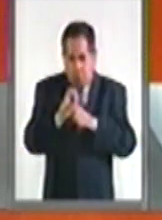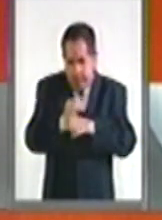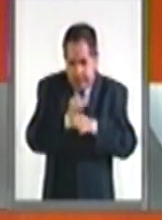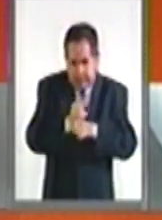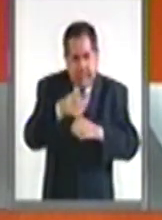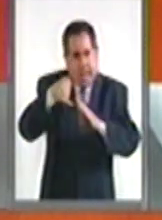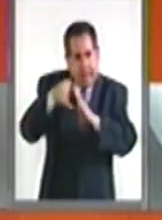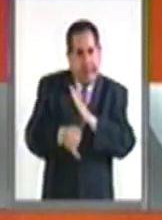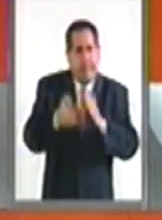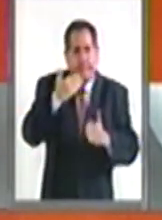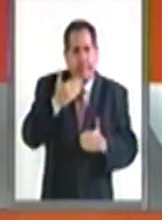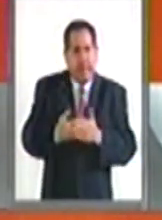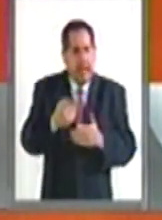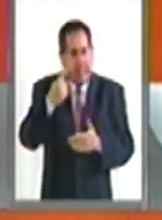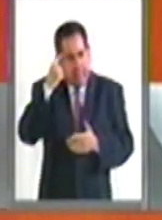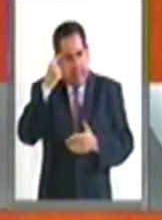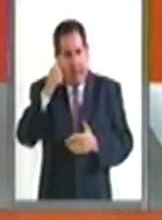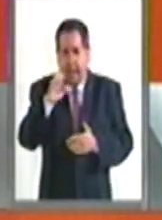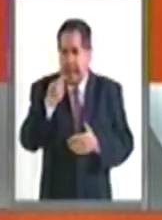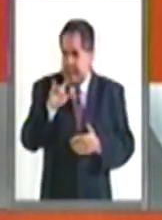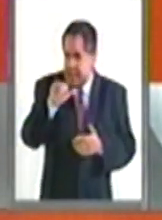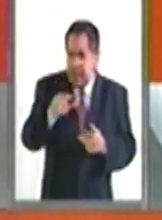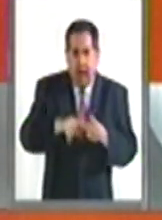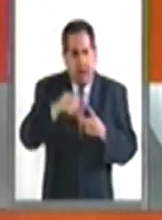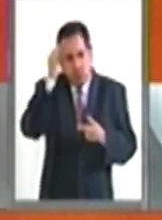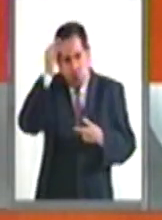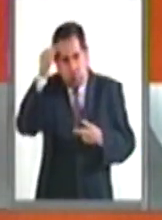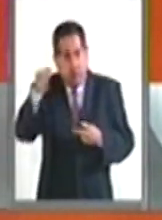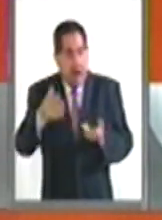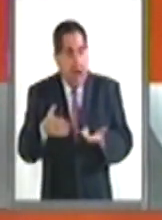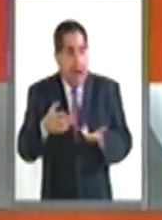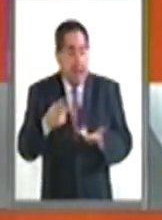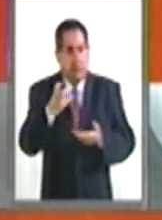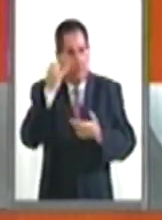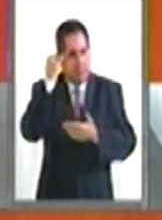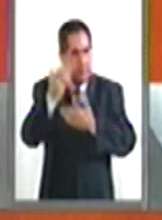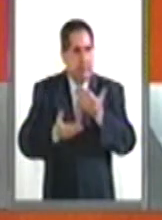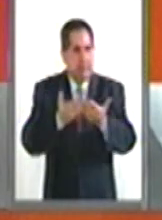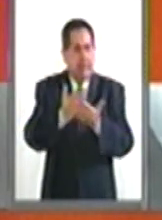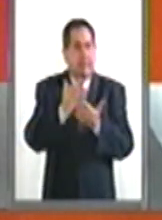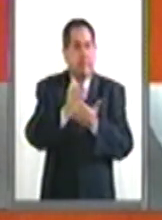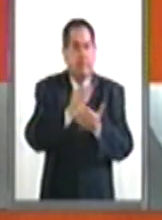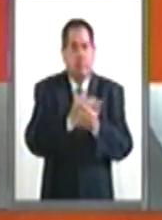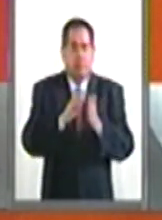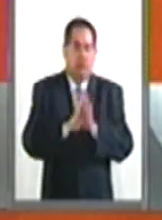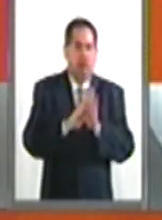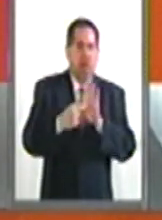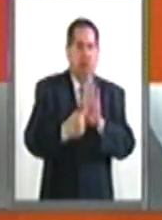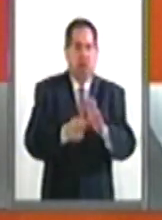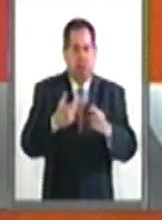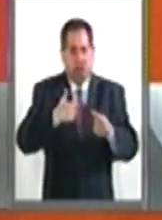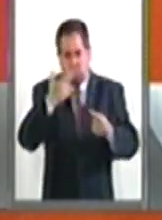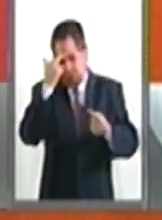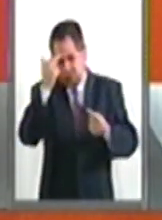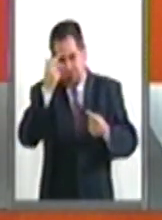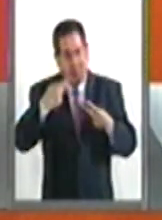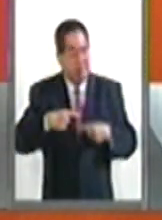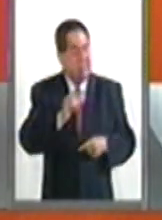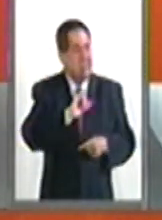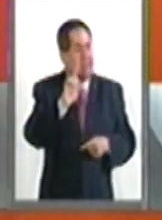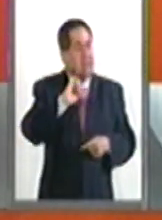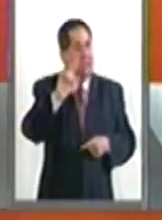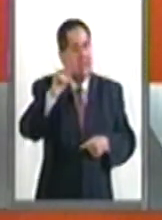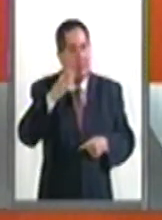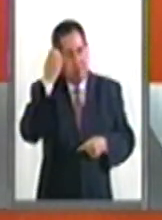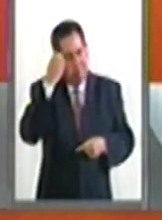epistemológicos de la filosofía y la ética. A lo largo de la iniciativa pretendemos demostrar con argumentos de especialistas en diversas